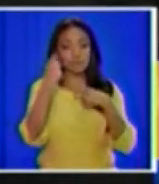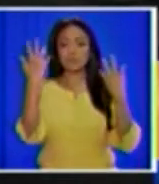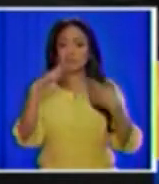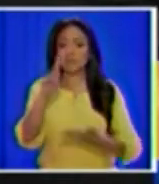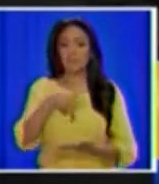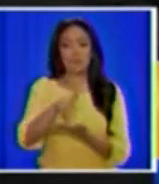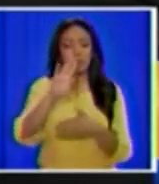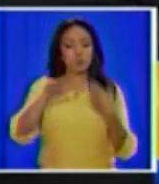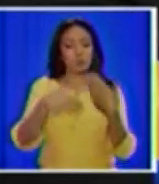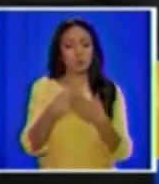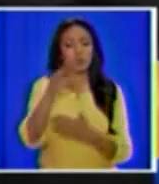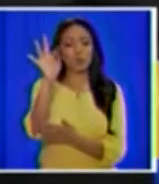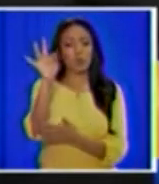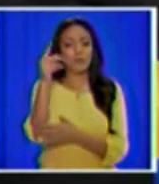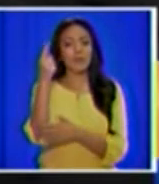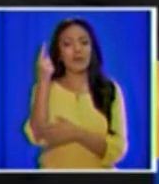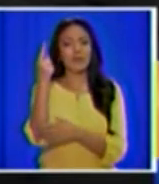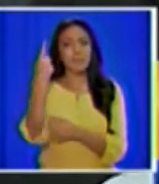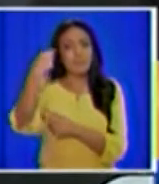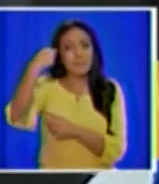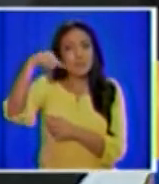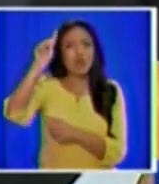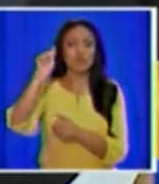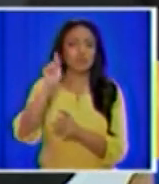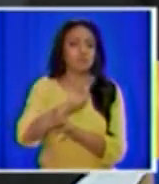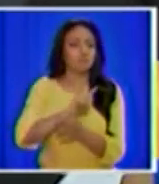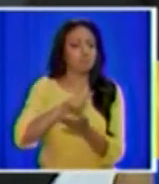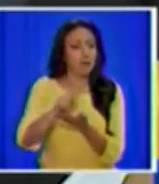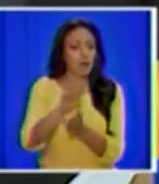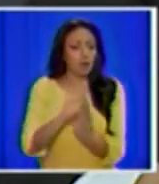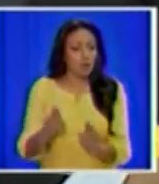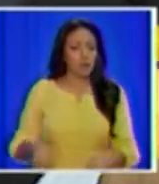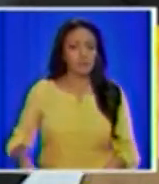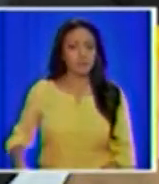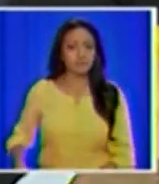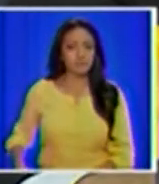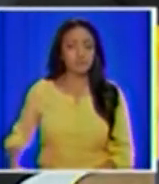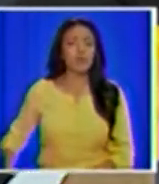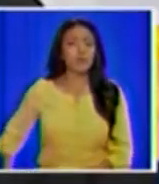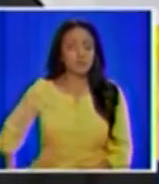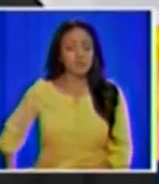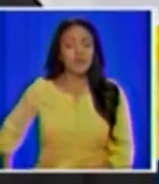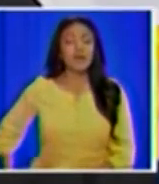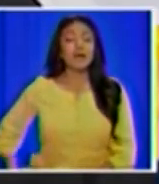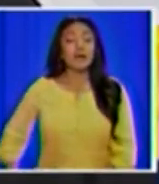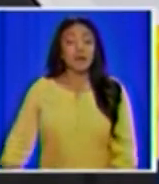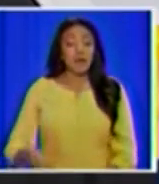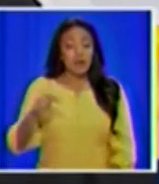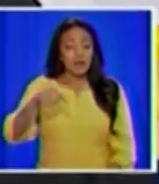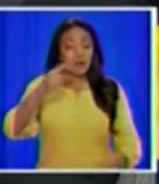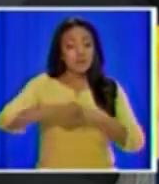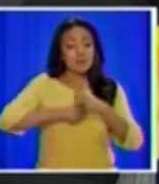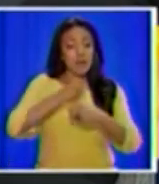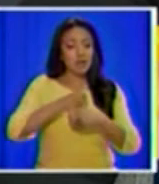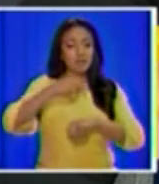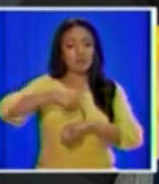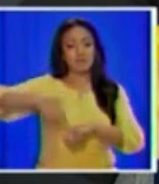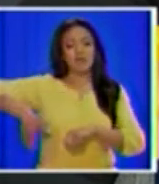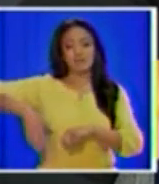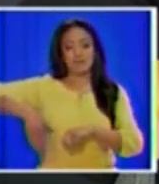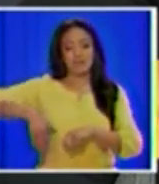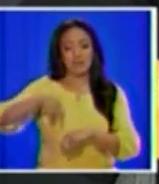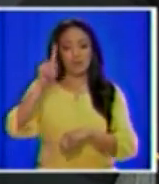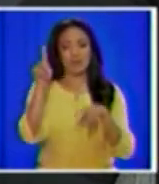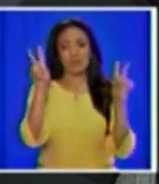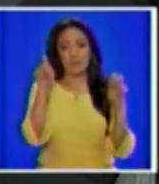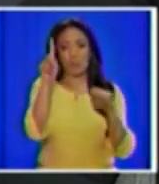desembolsado $9,600,000. Este año tuvimos un retraso fiscal. Es así que desde el 22 de febrero nosotros